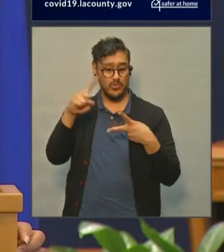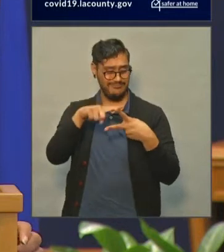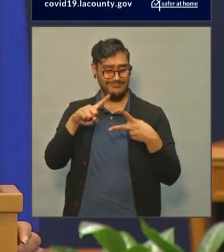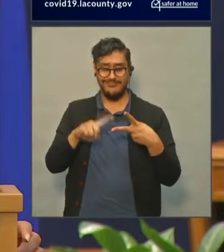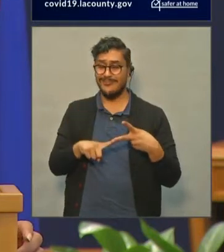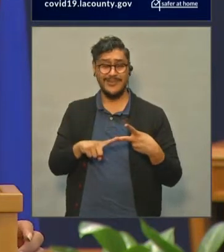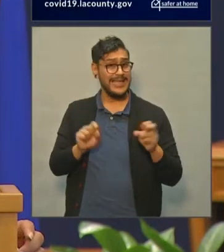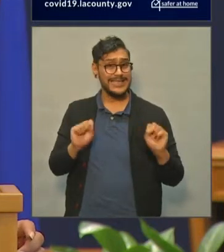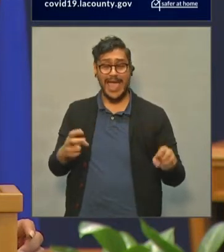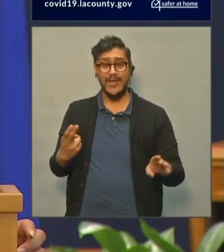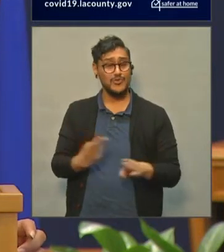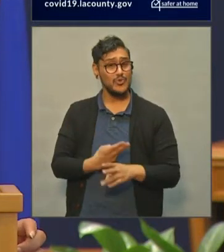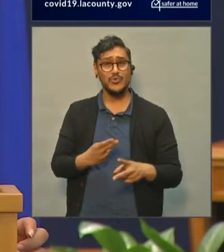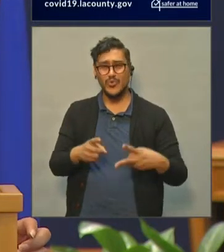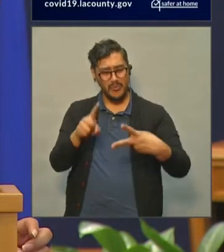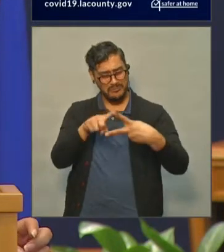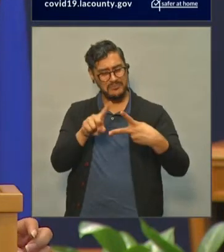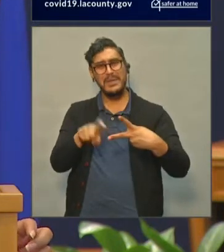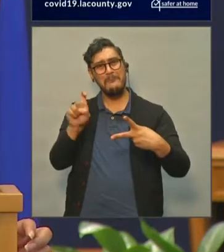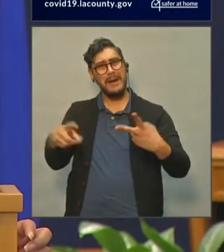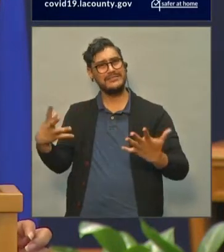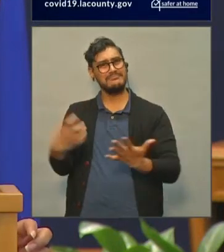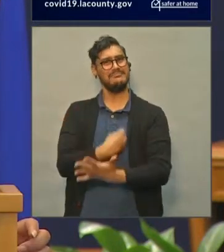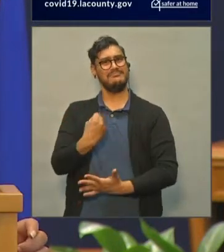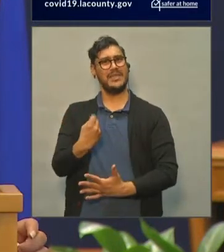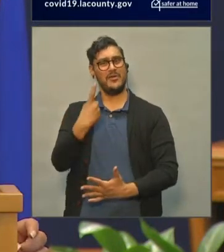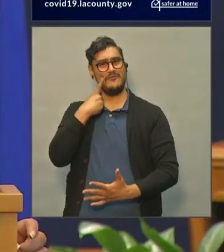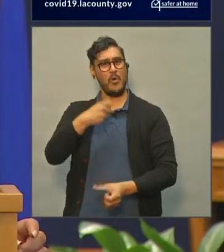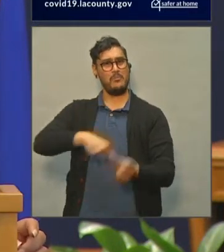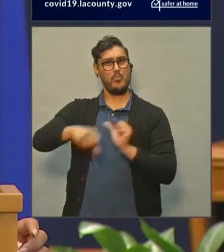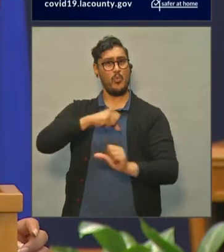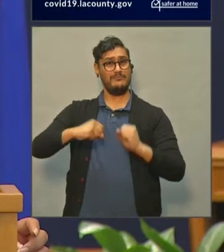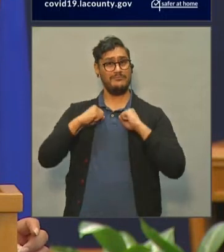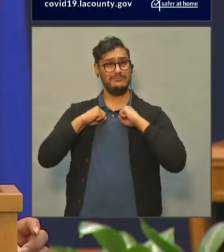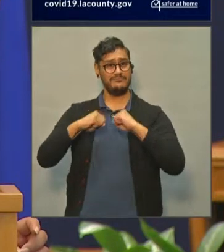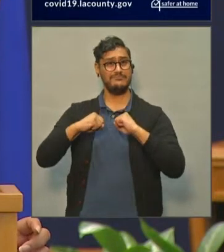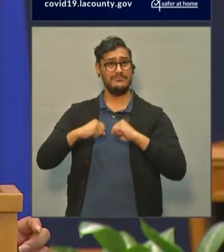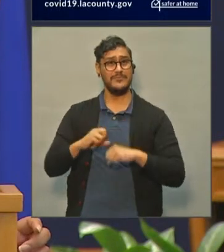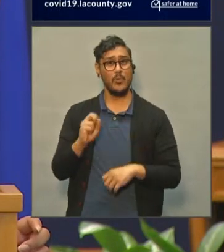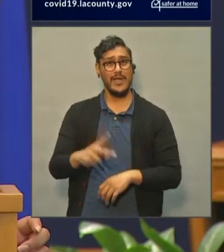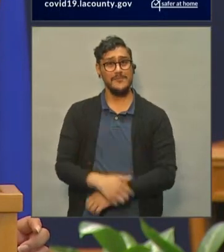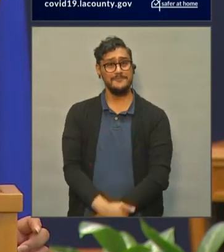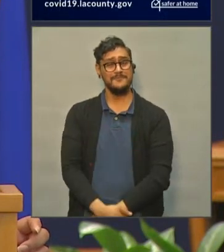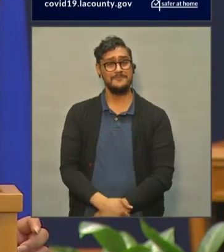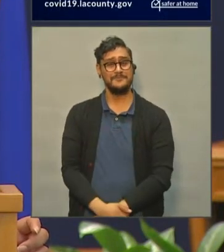es muy importante que las sigamos para poder protegernos unos al otro.